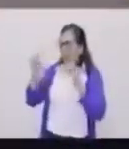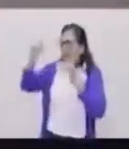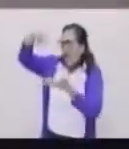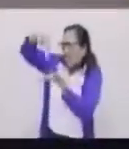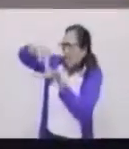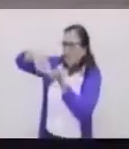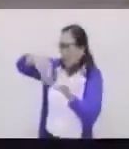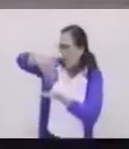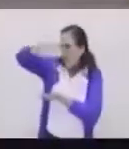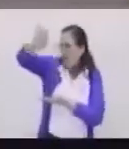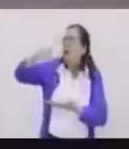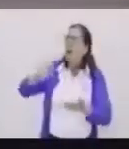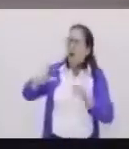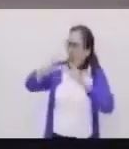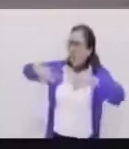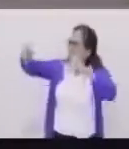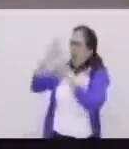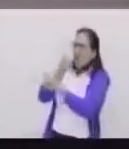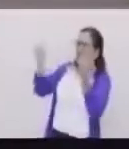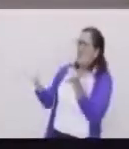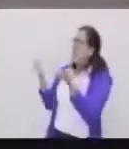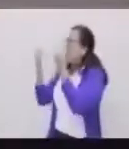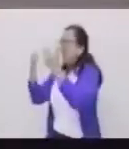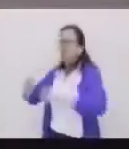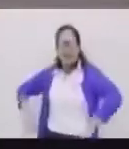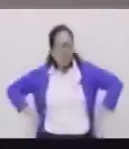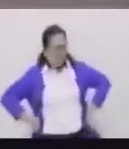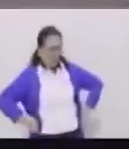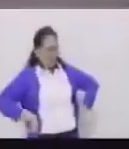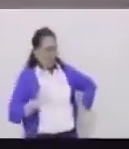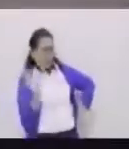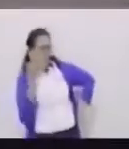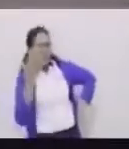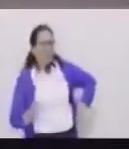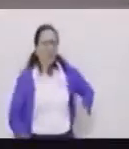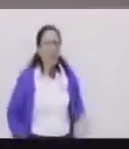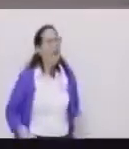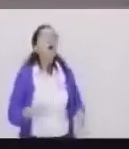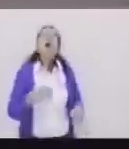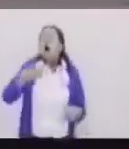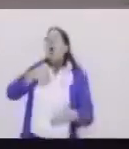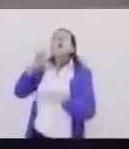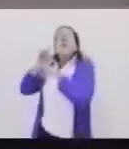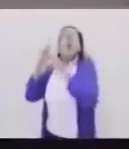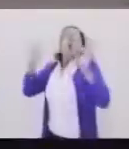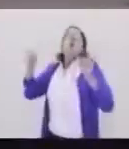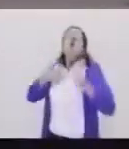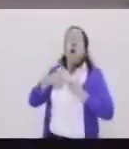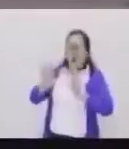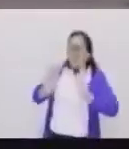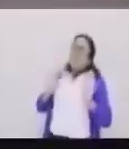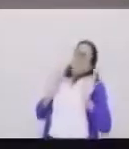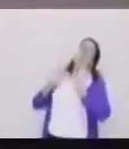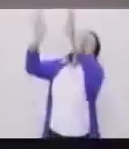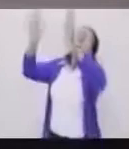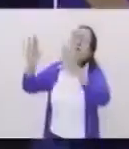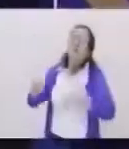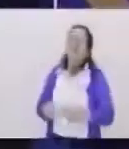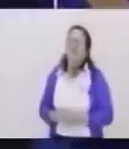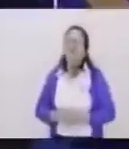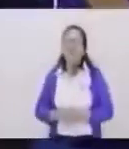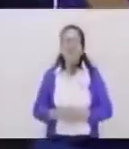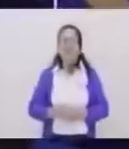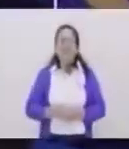camino porque ese prado es para todos. ¿Cómo así? O me das permiso o voy a usar mis patas y te voy a tirar